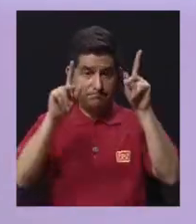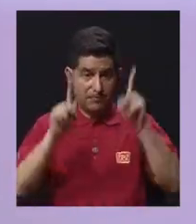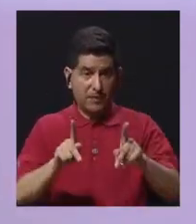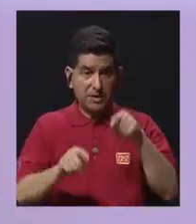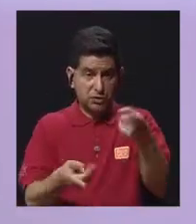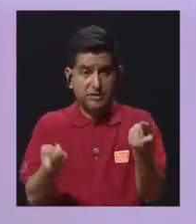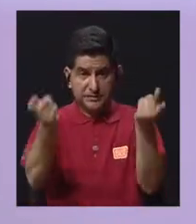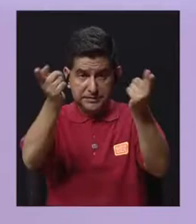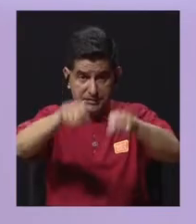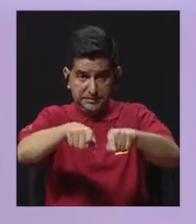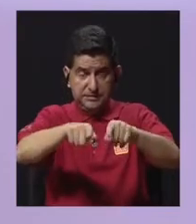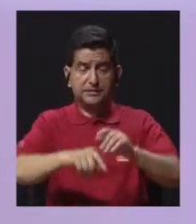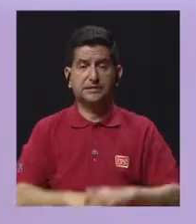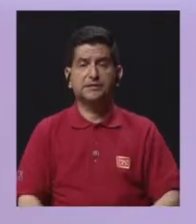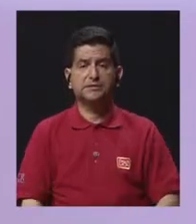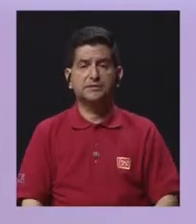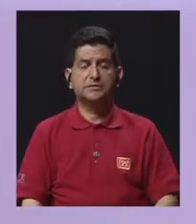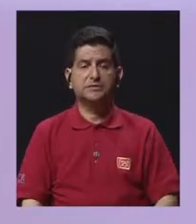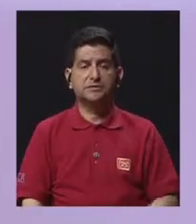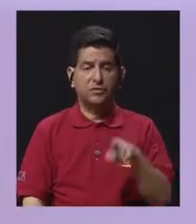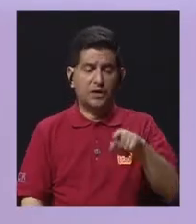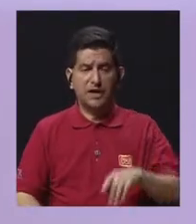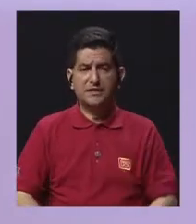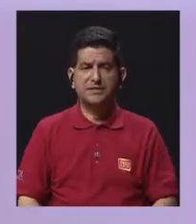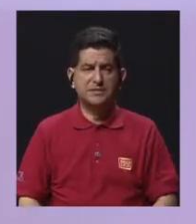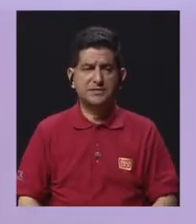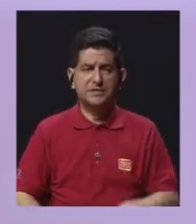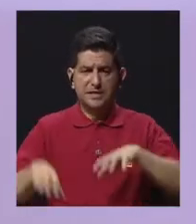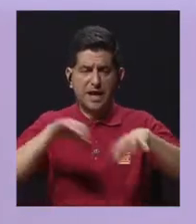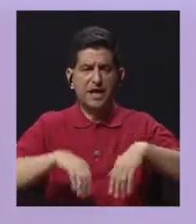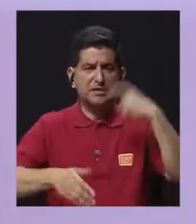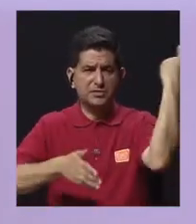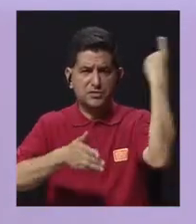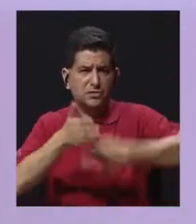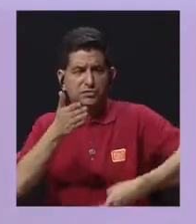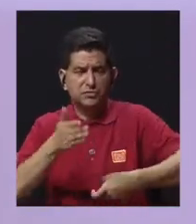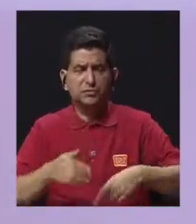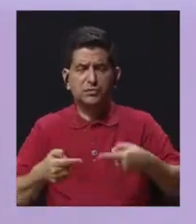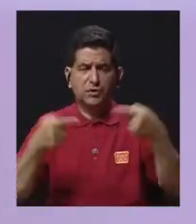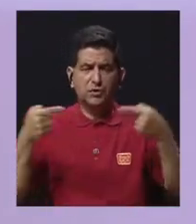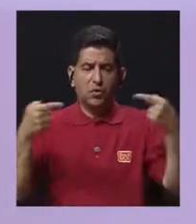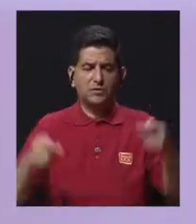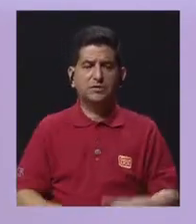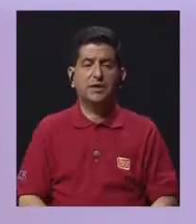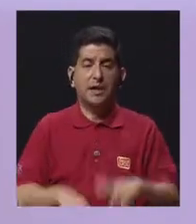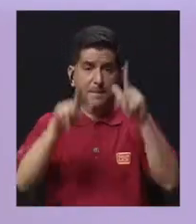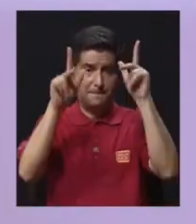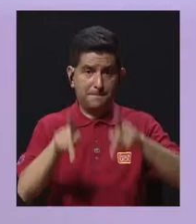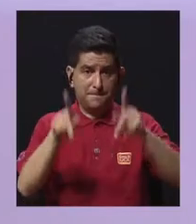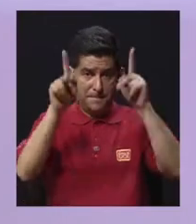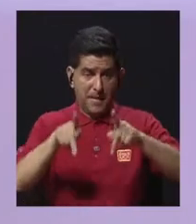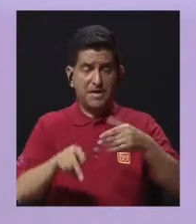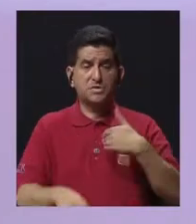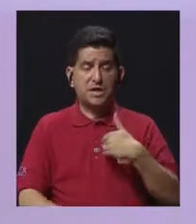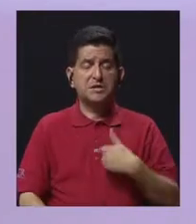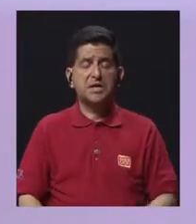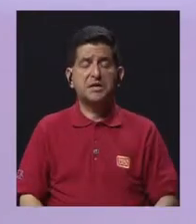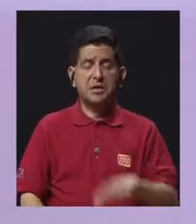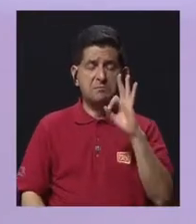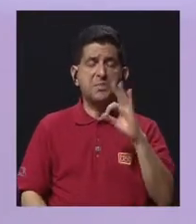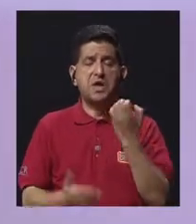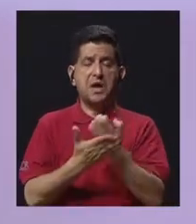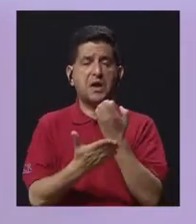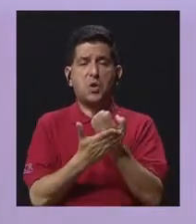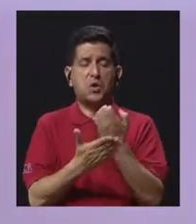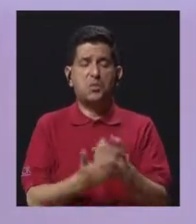recursos económicos, son las personas que como que el golpe lo golpea más, porque de repente